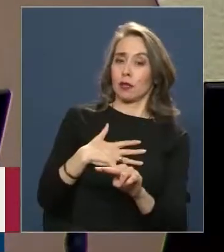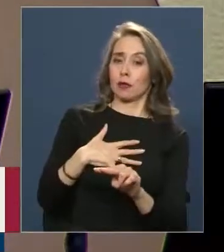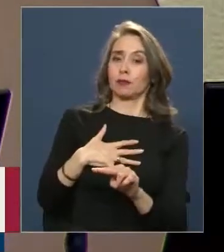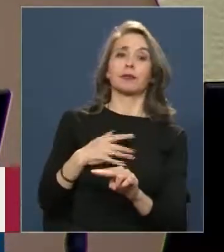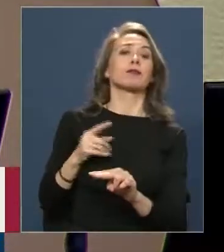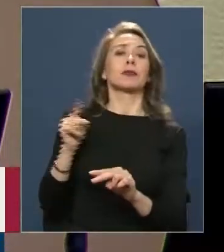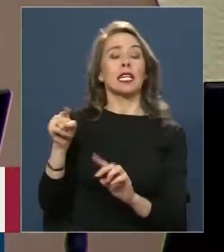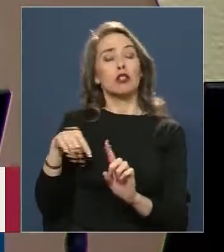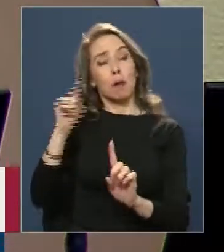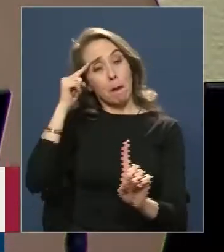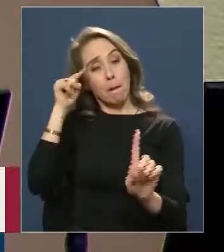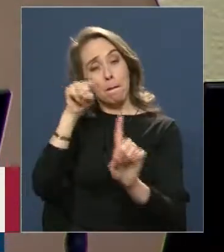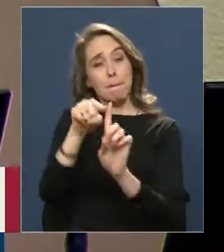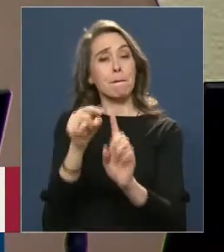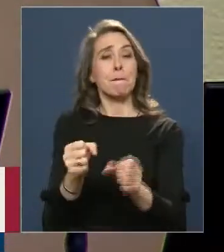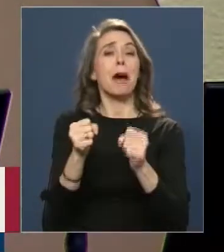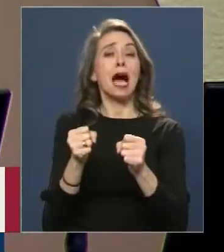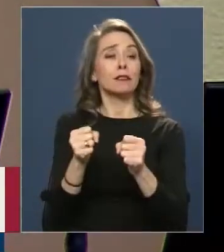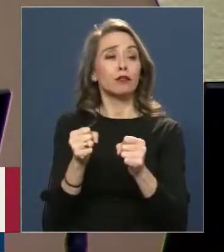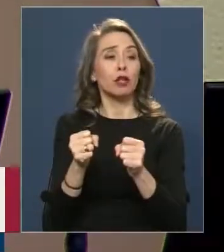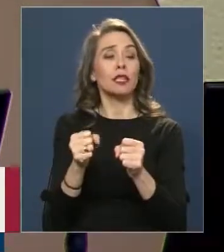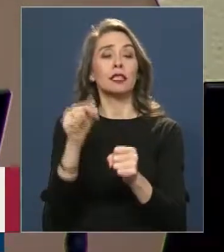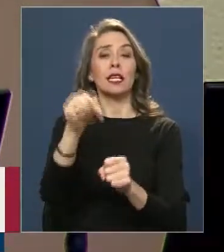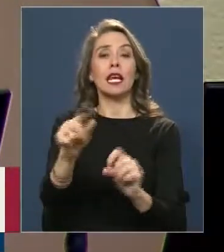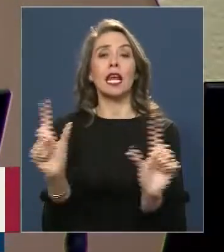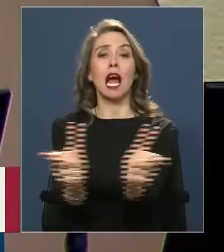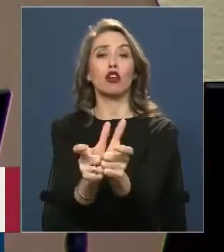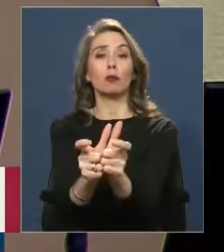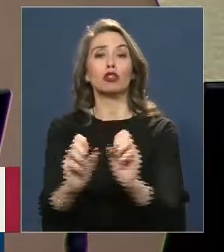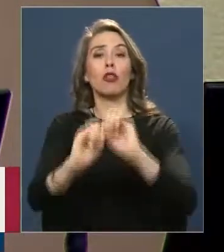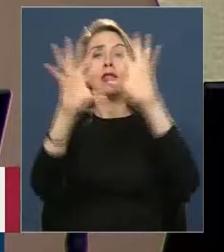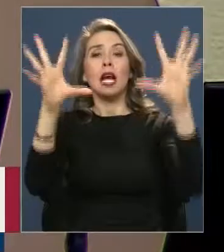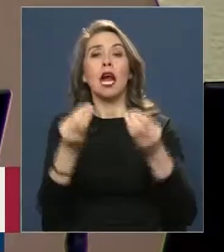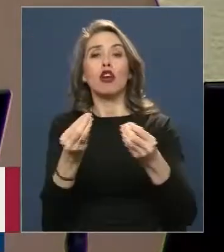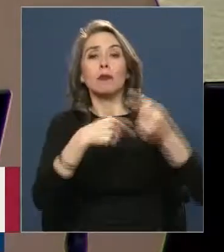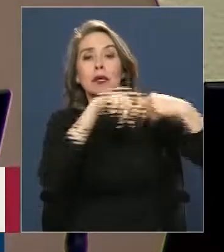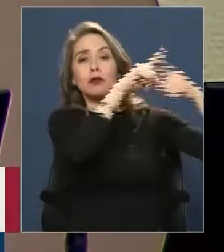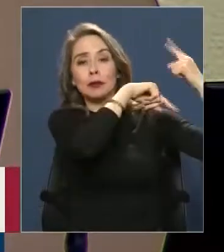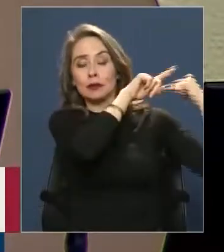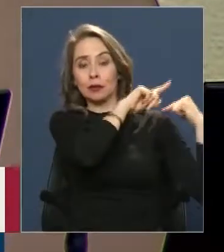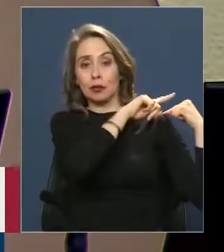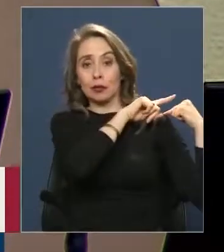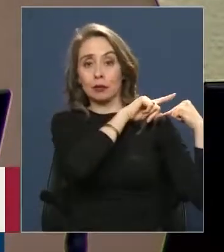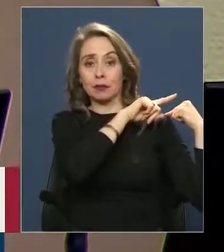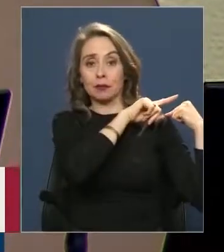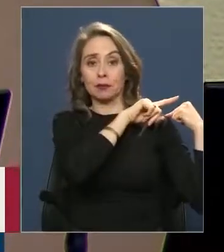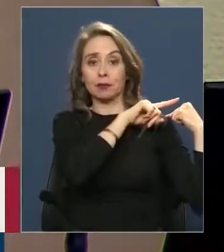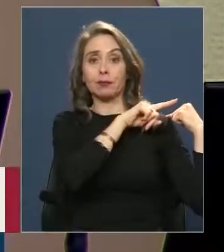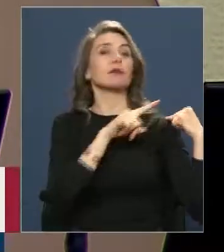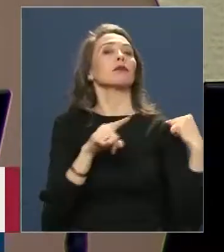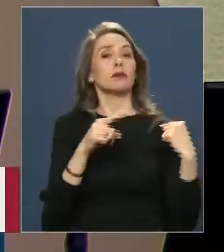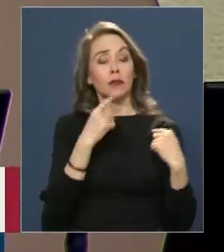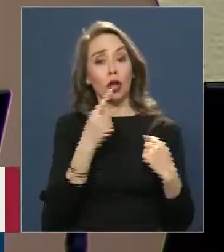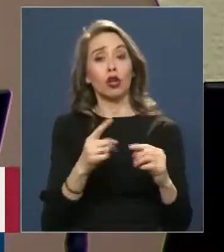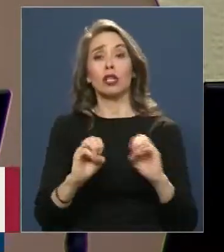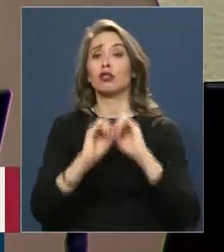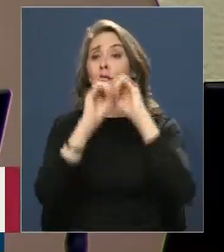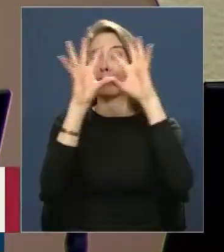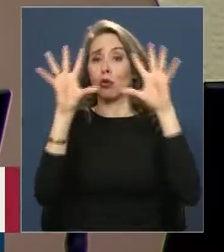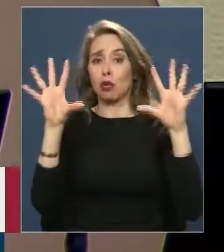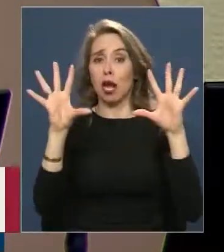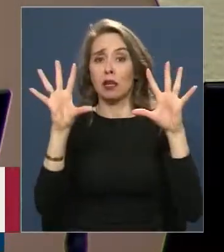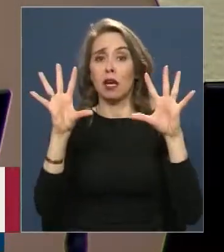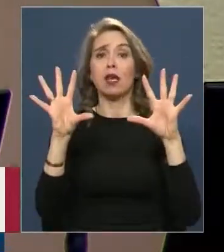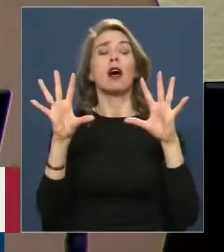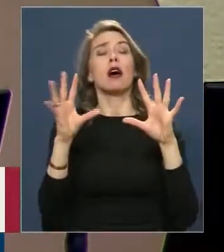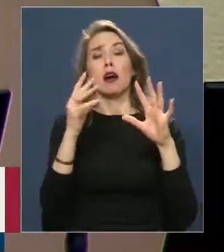y la fuerza es en esta Comisión de Esclarecimiento Histórico. Y con mucha claridad, con